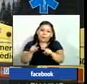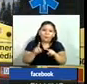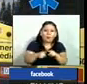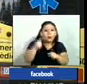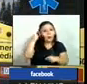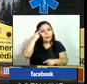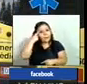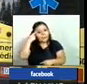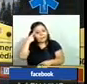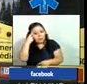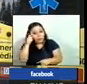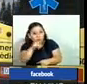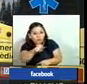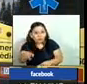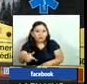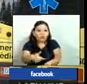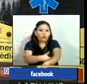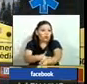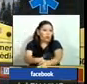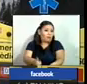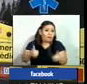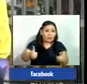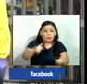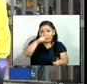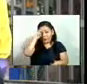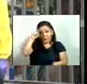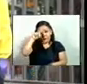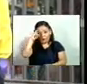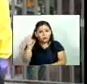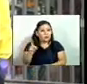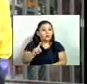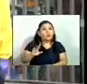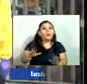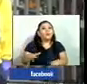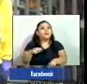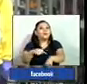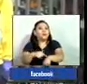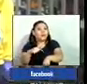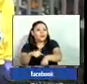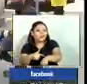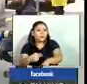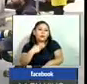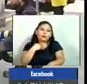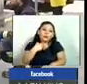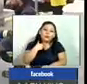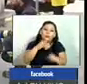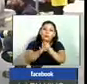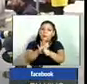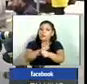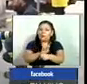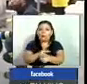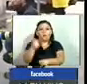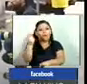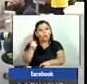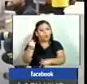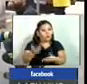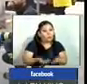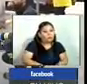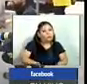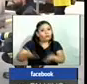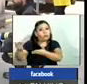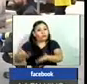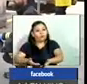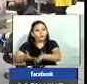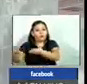creen que no fue porque el sistema de salud funcionase bien sino porque en el momento crítico de la pandemia no se trasladaron a los pacientes de las